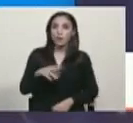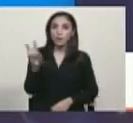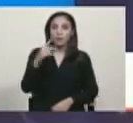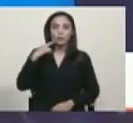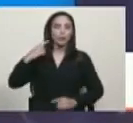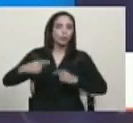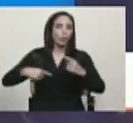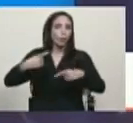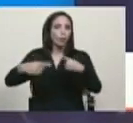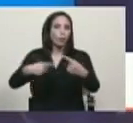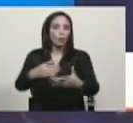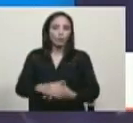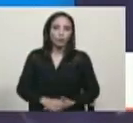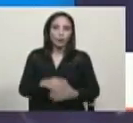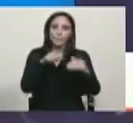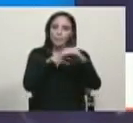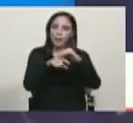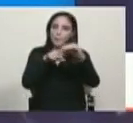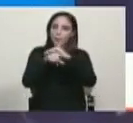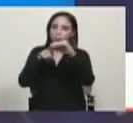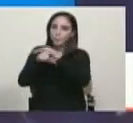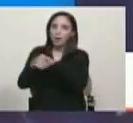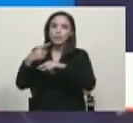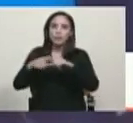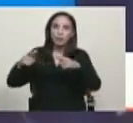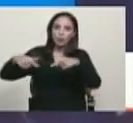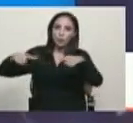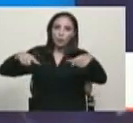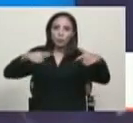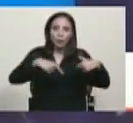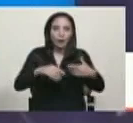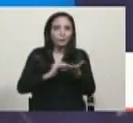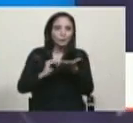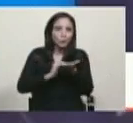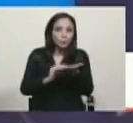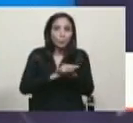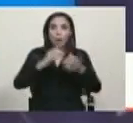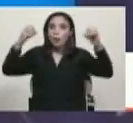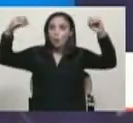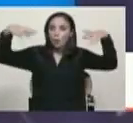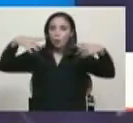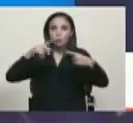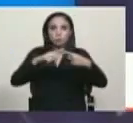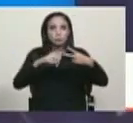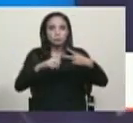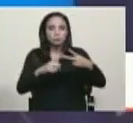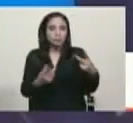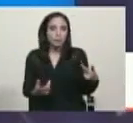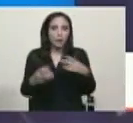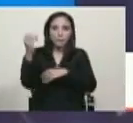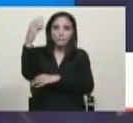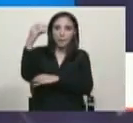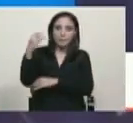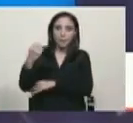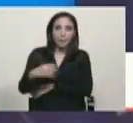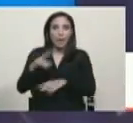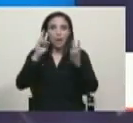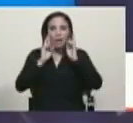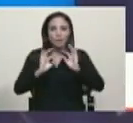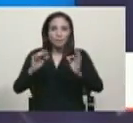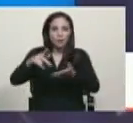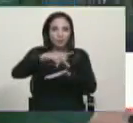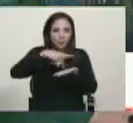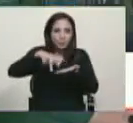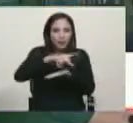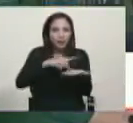días, pasar por aquí, pasar por allá, resolver el alumbrado público, resolver la limpieza pública, el